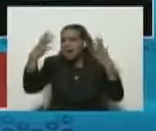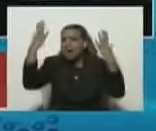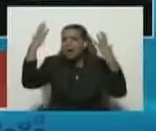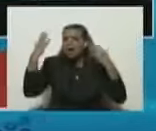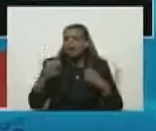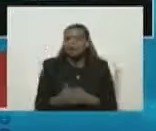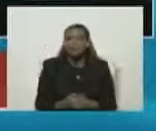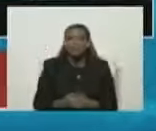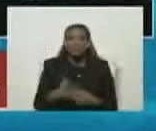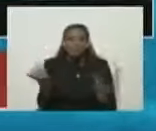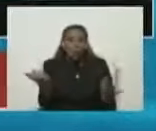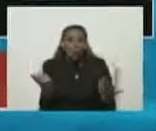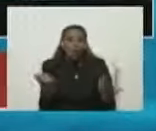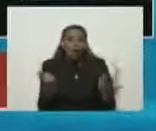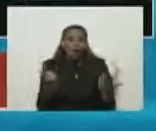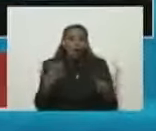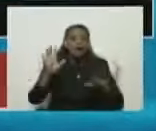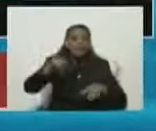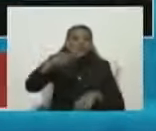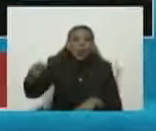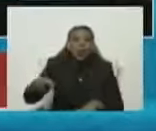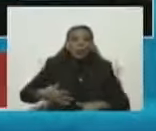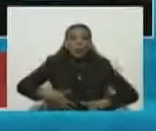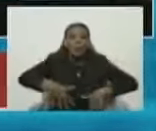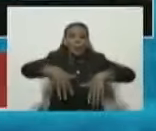¿Se atreven a hacer una ola?